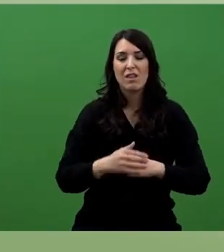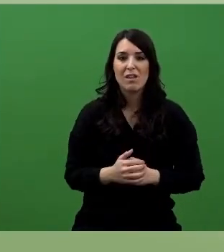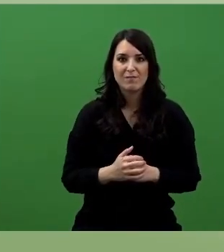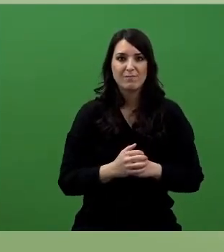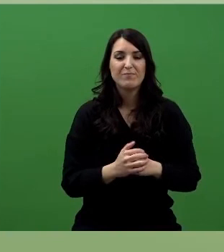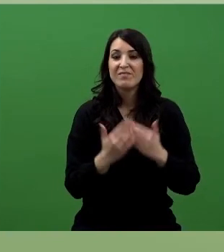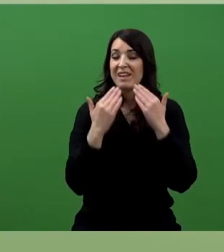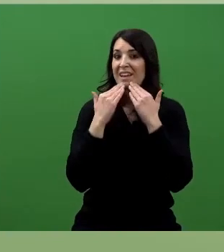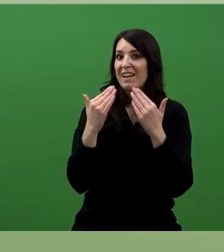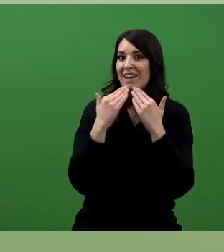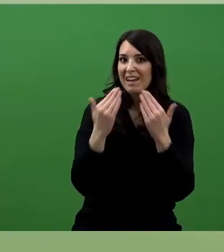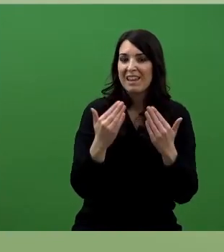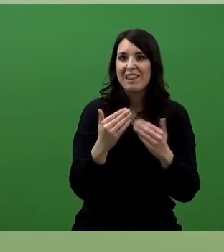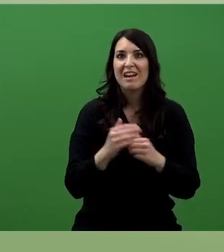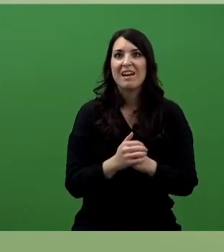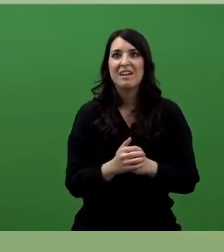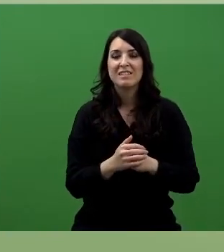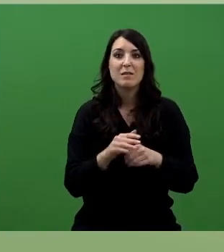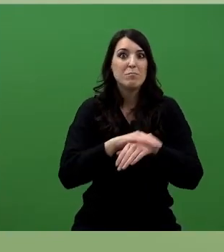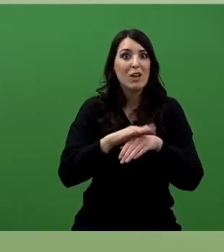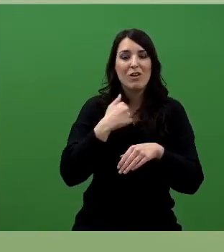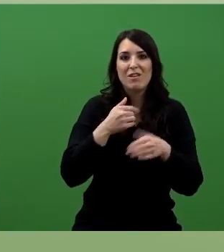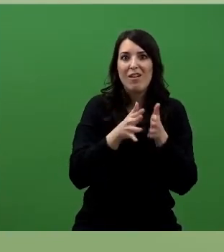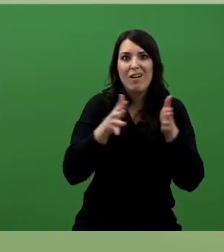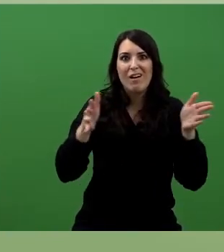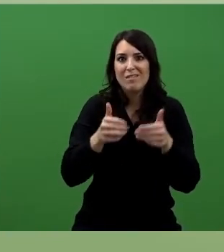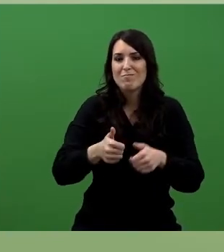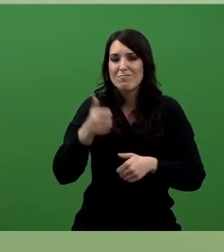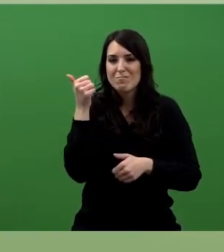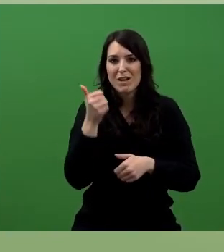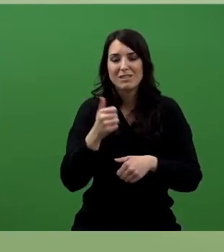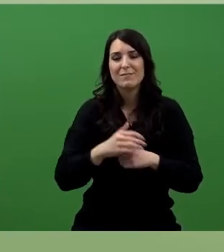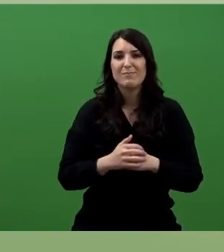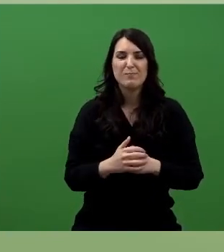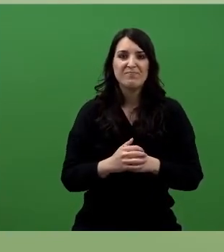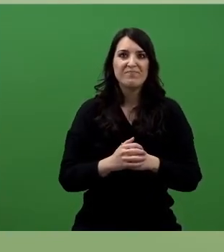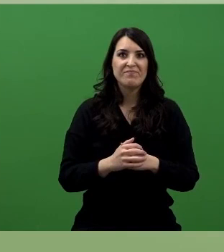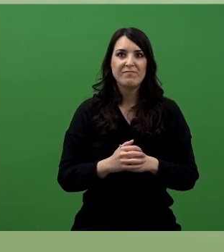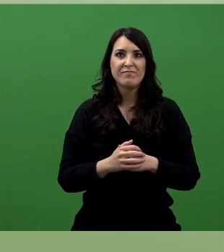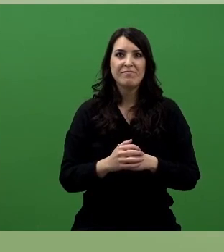Muchas gracias, lo dejo con esto. Perdón que me he extendido un poquito más del tiempo que tenía asignado.